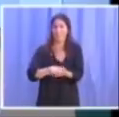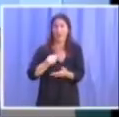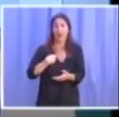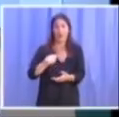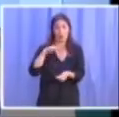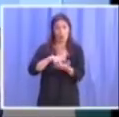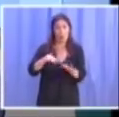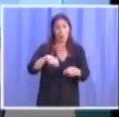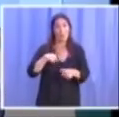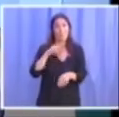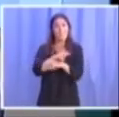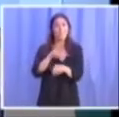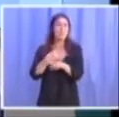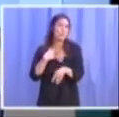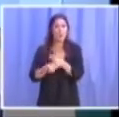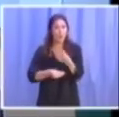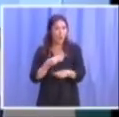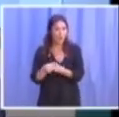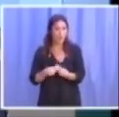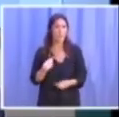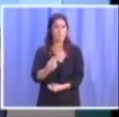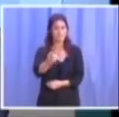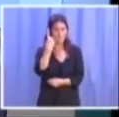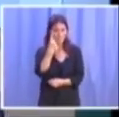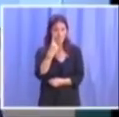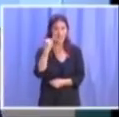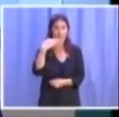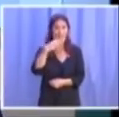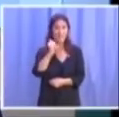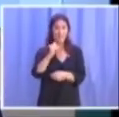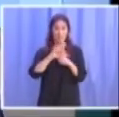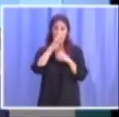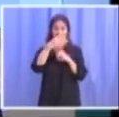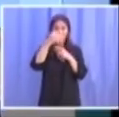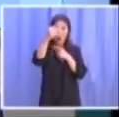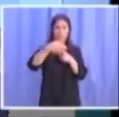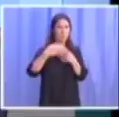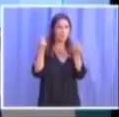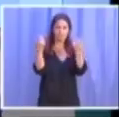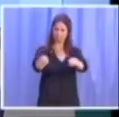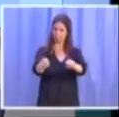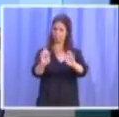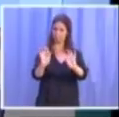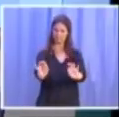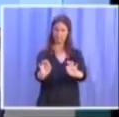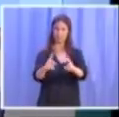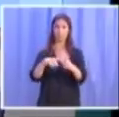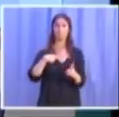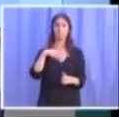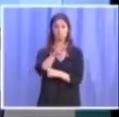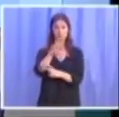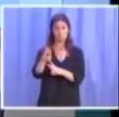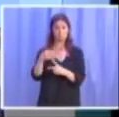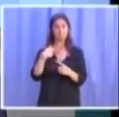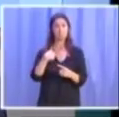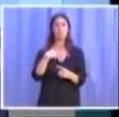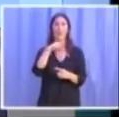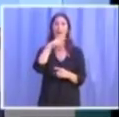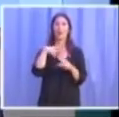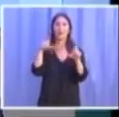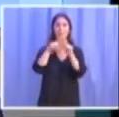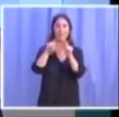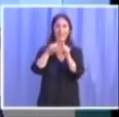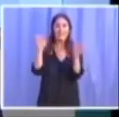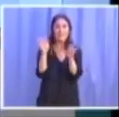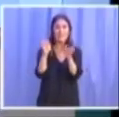Primero, el Partido Popular va a congelar el IBI los 4 años. Segundo, el Partido Popular va a quitarle a los pequeños y